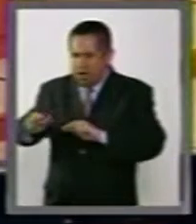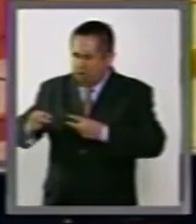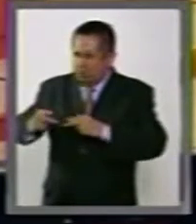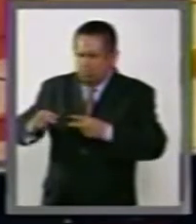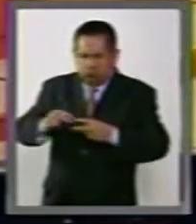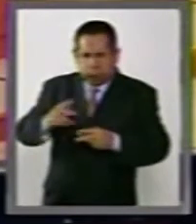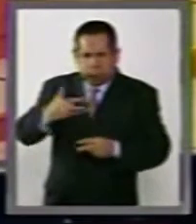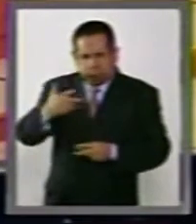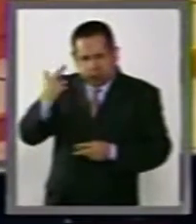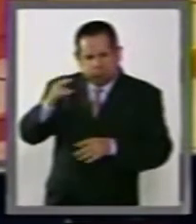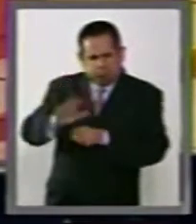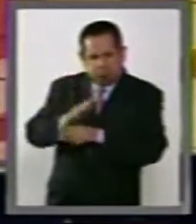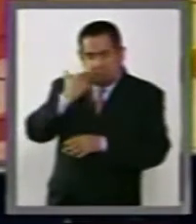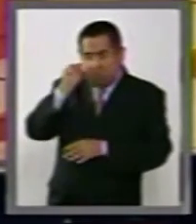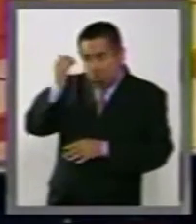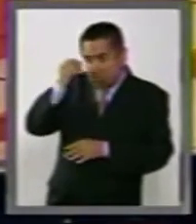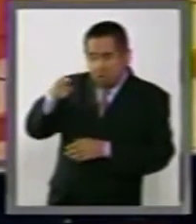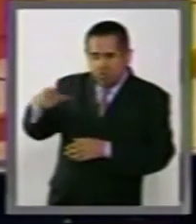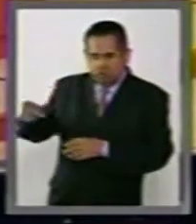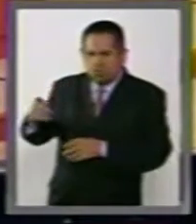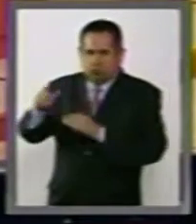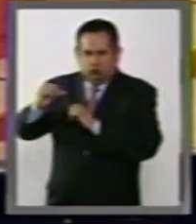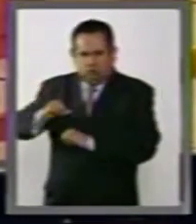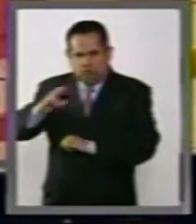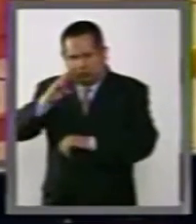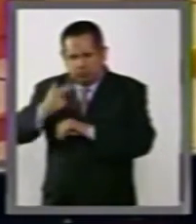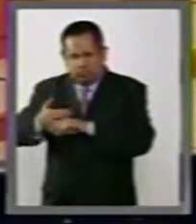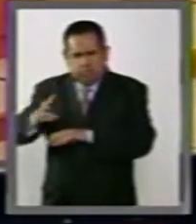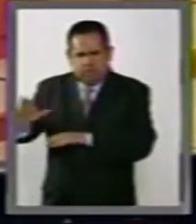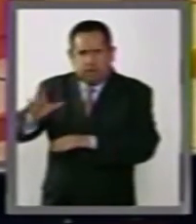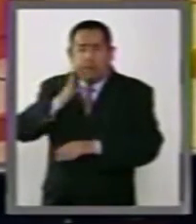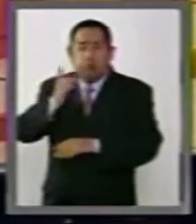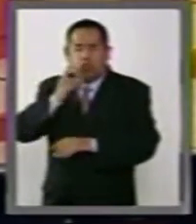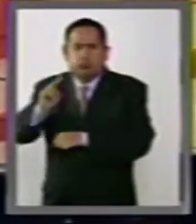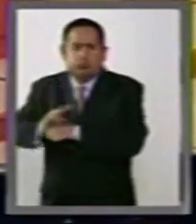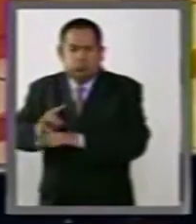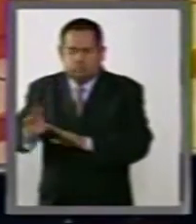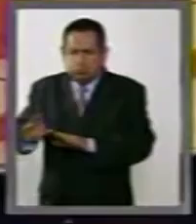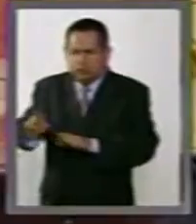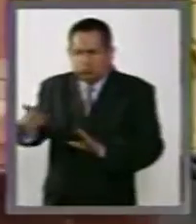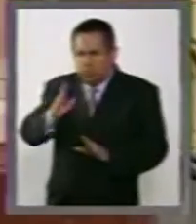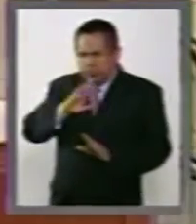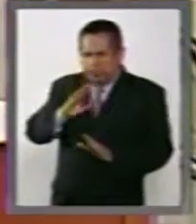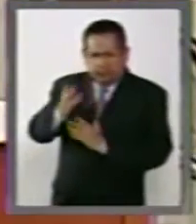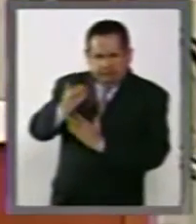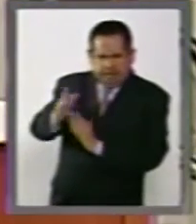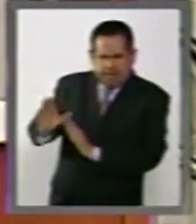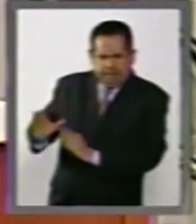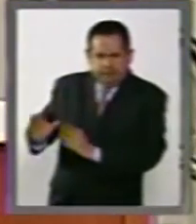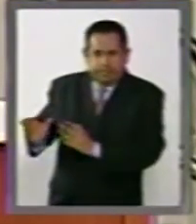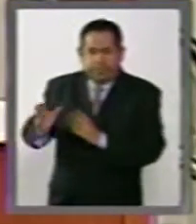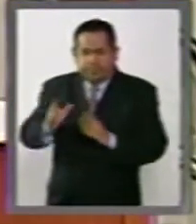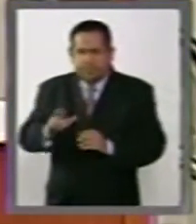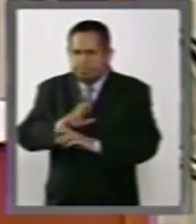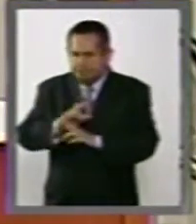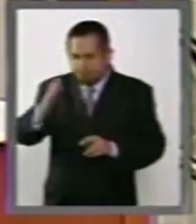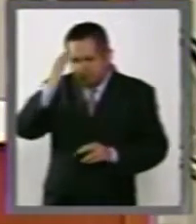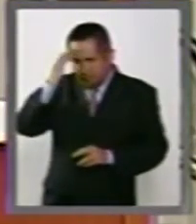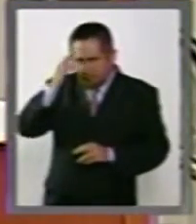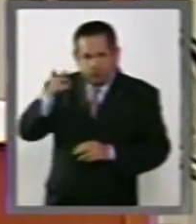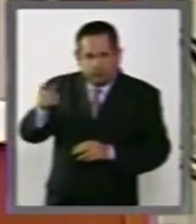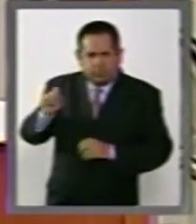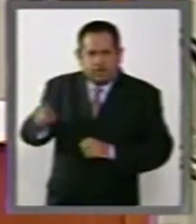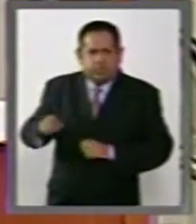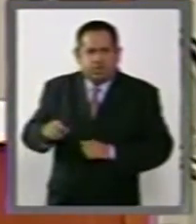que consideren pertinentes en su papel de Cámara Revisora. Eso no está a discusión. Reconozco